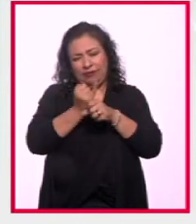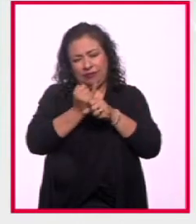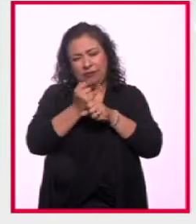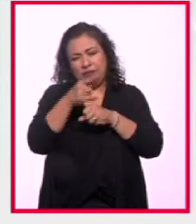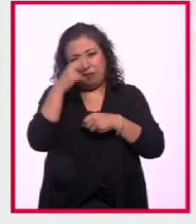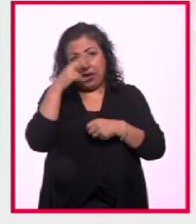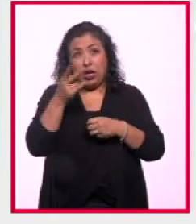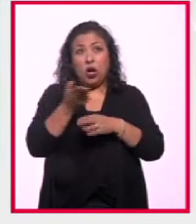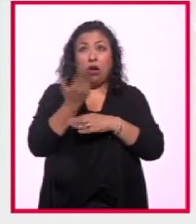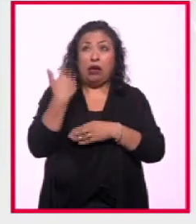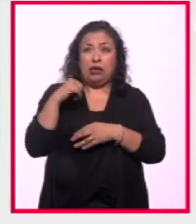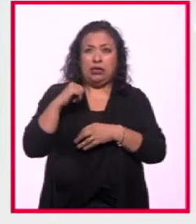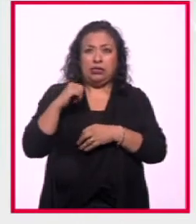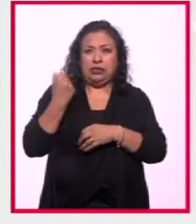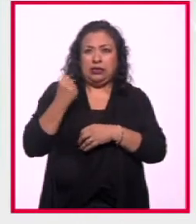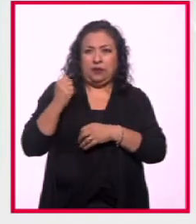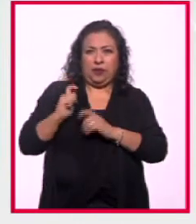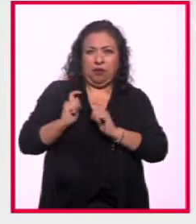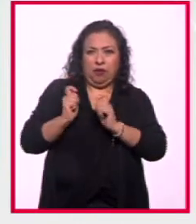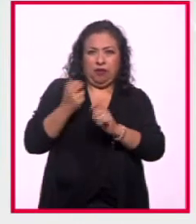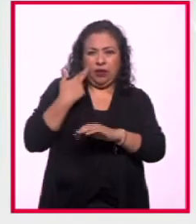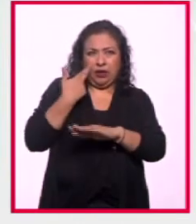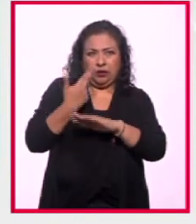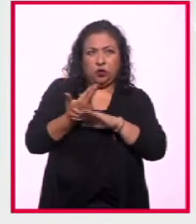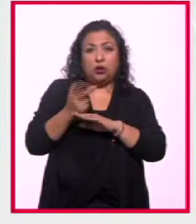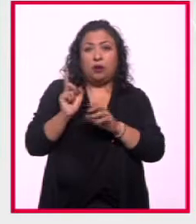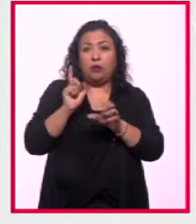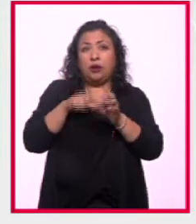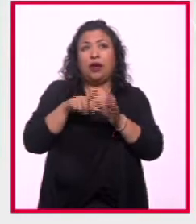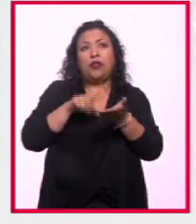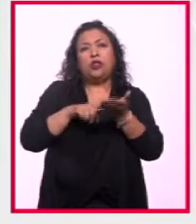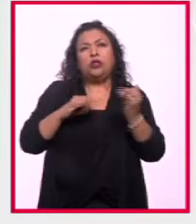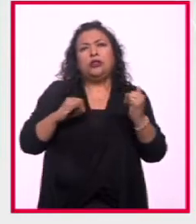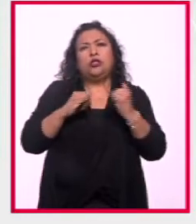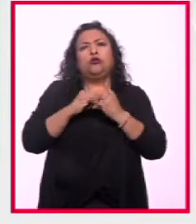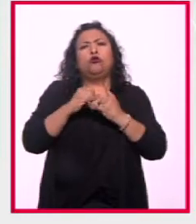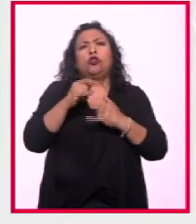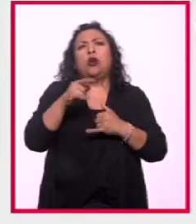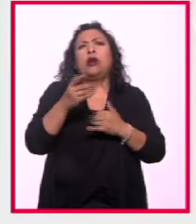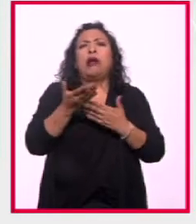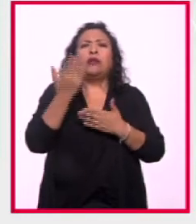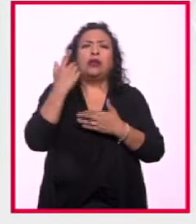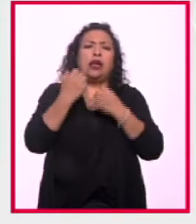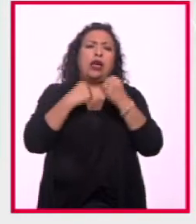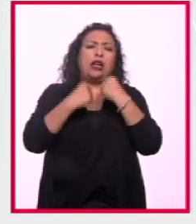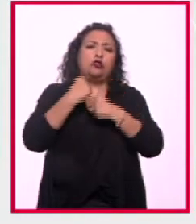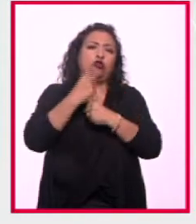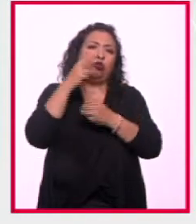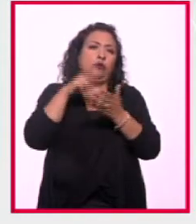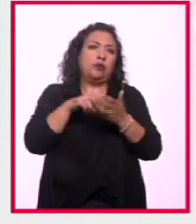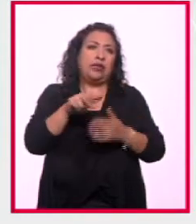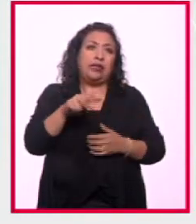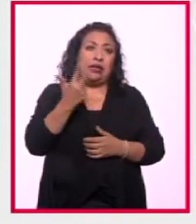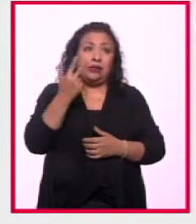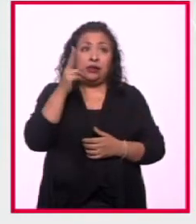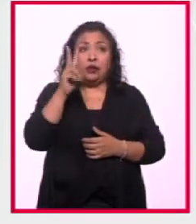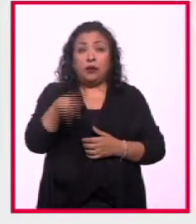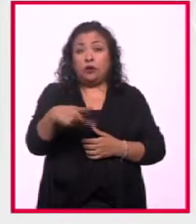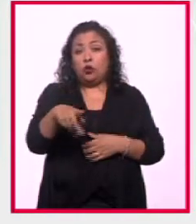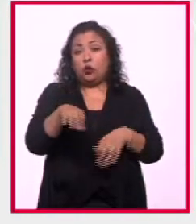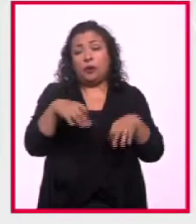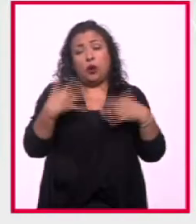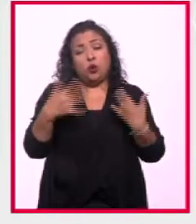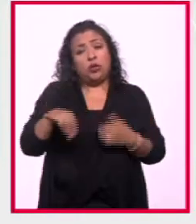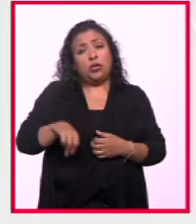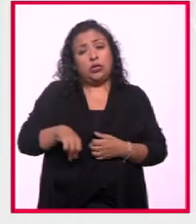septiembre de este año pero perteneces a esta institución a esta entidad desde el 2013 así que bueno pues has realizado un trabajo